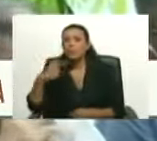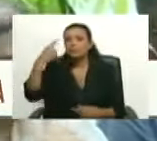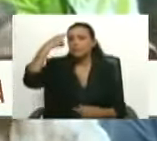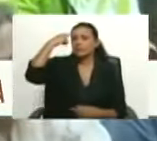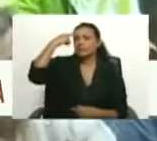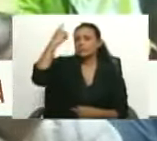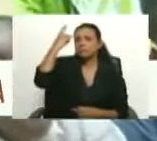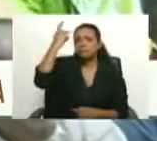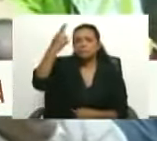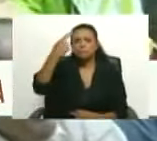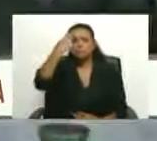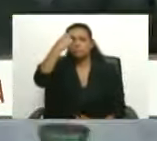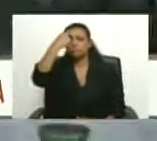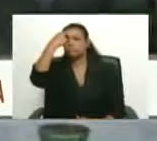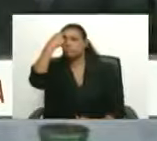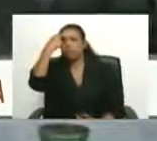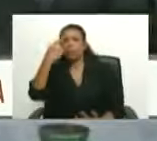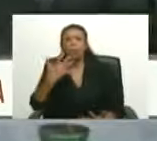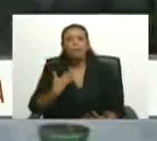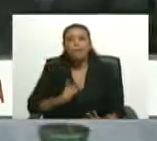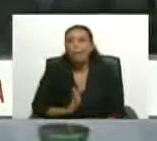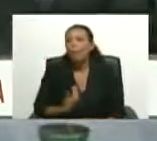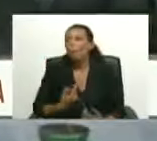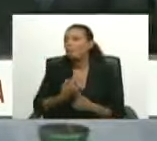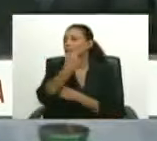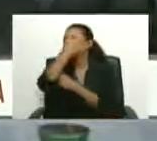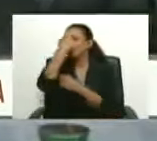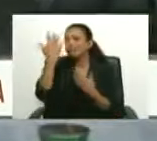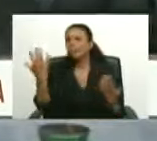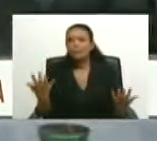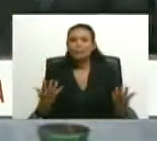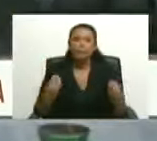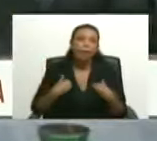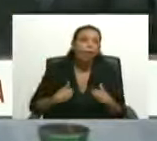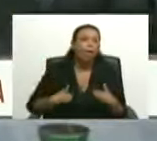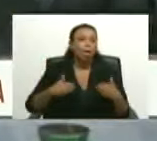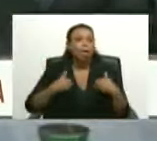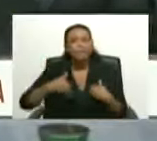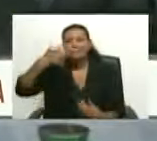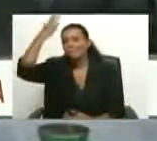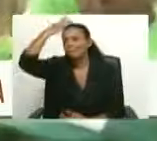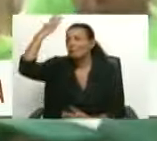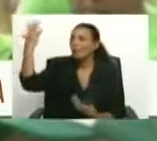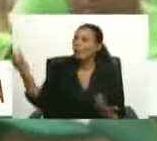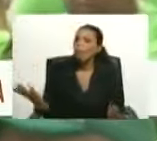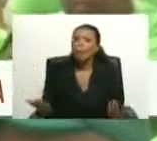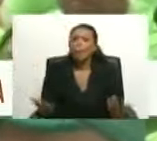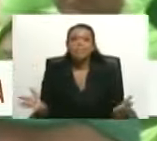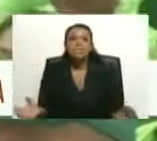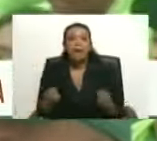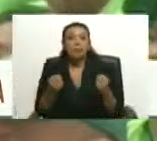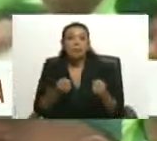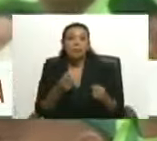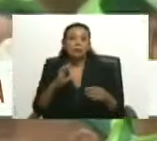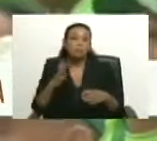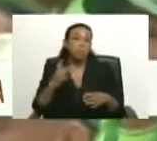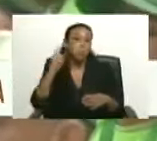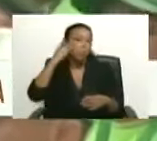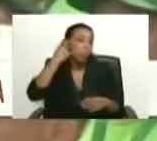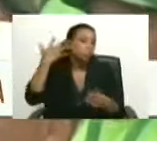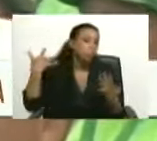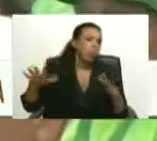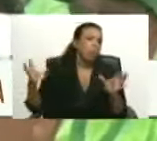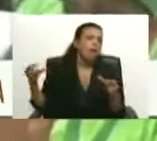psicológica para desmoralizar, desmotivar, para insistir, decía yo, en la idea del sálvese quien pueda, y para qué yo me